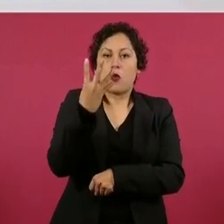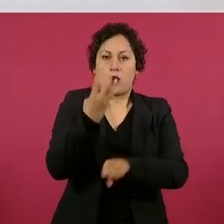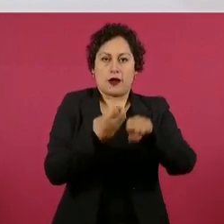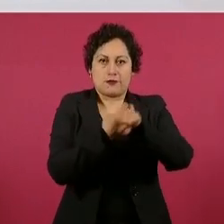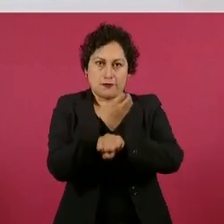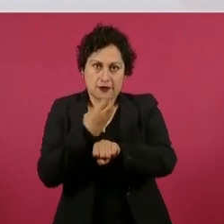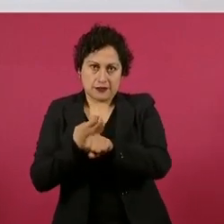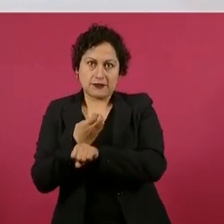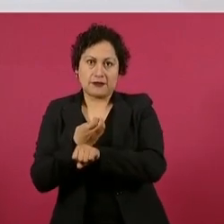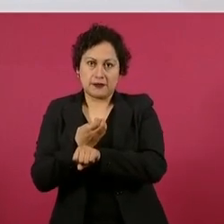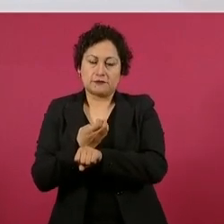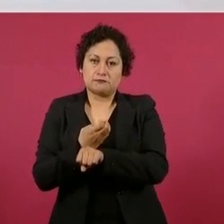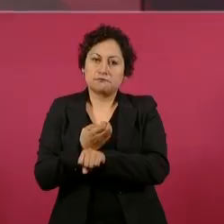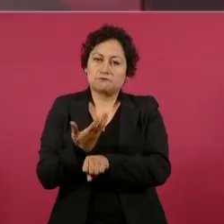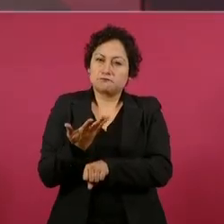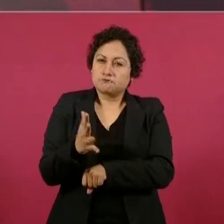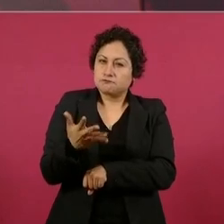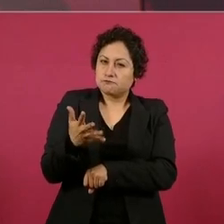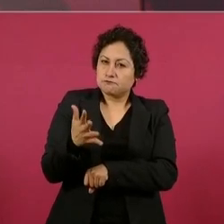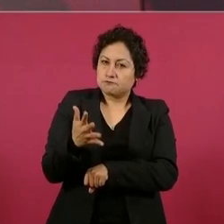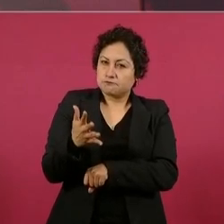vamos a salir como a las 10